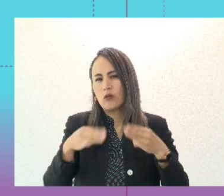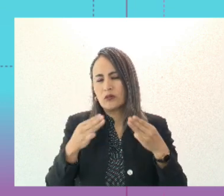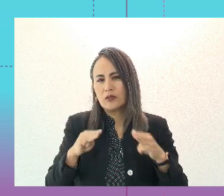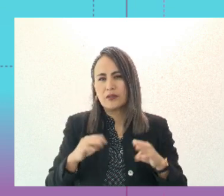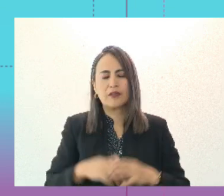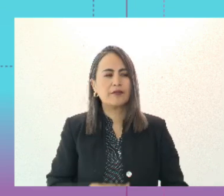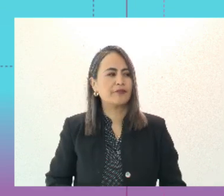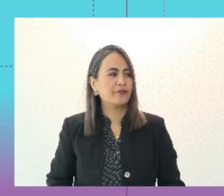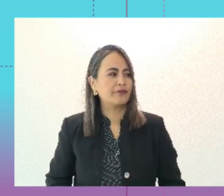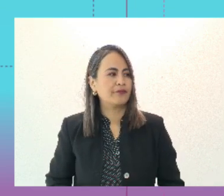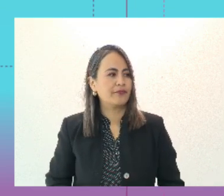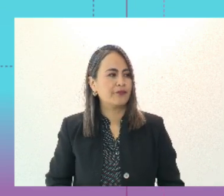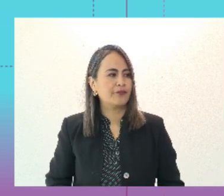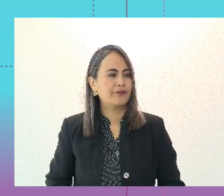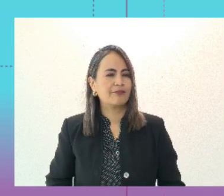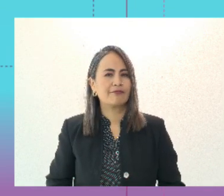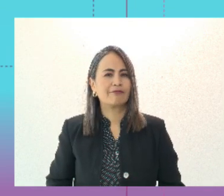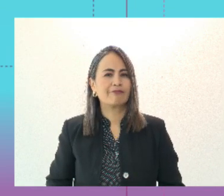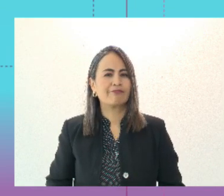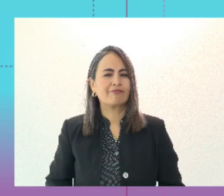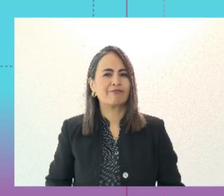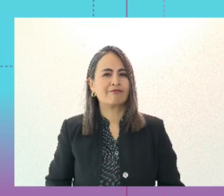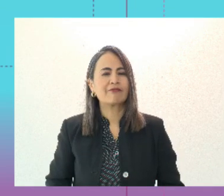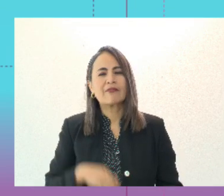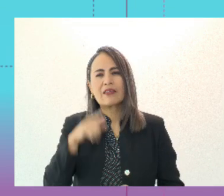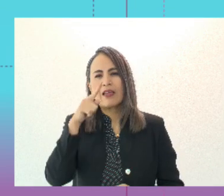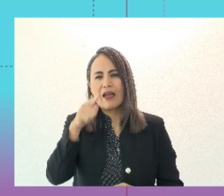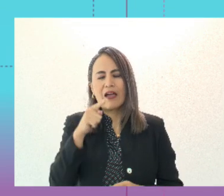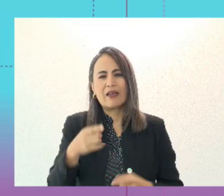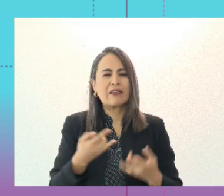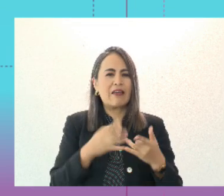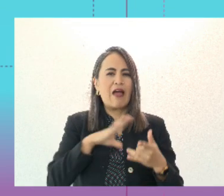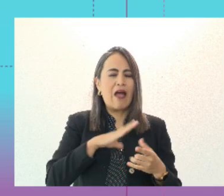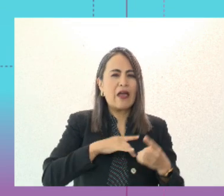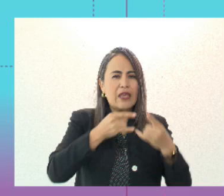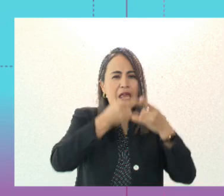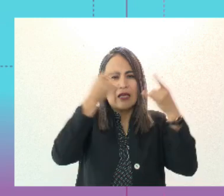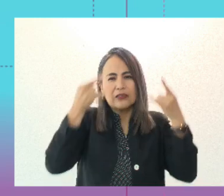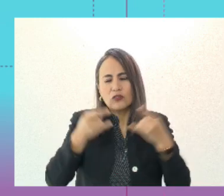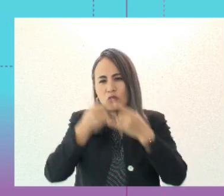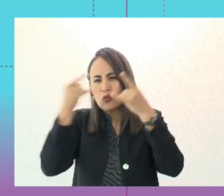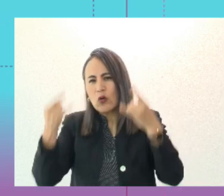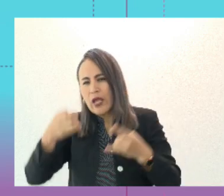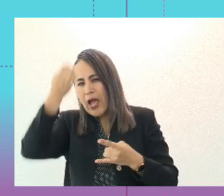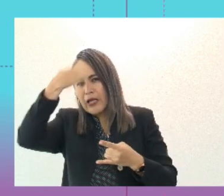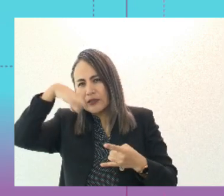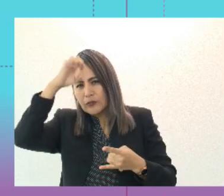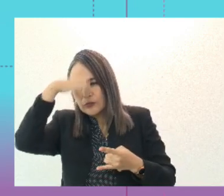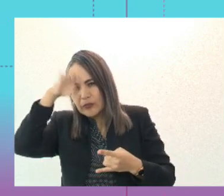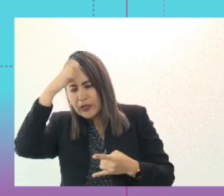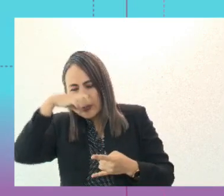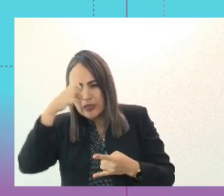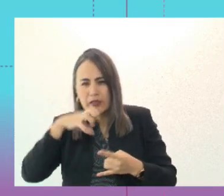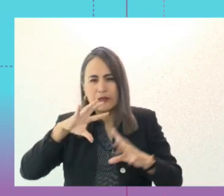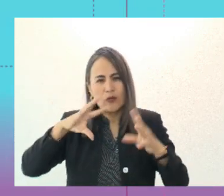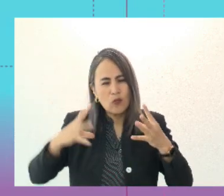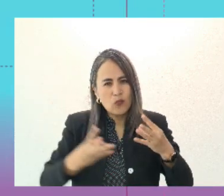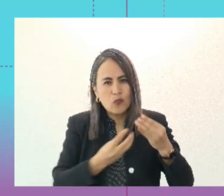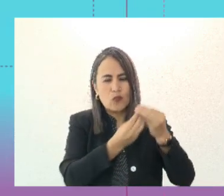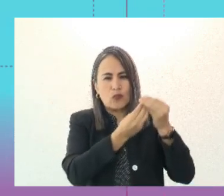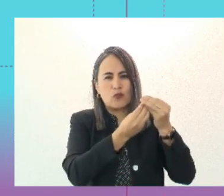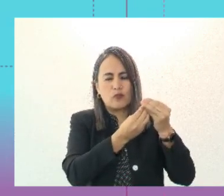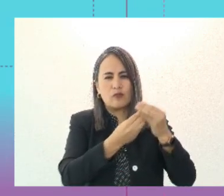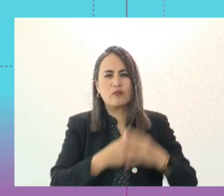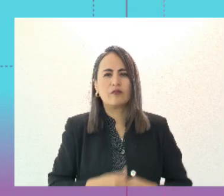La historia de la humanidad se construye con los testimonios y experiencias acumuladas por personas que se traducen en memoria